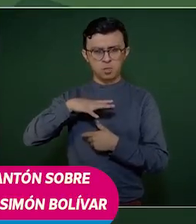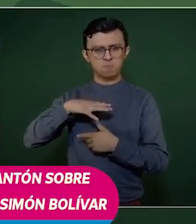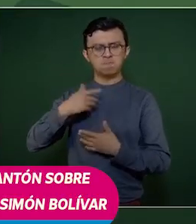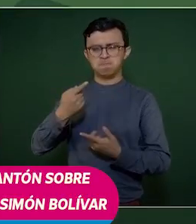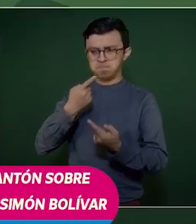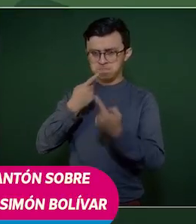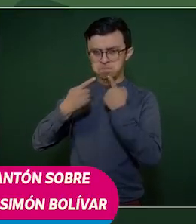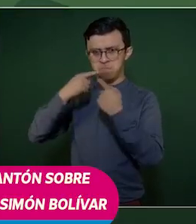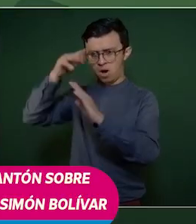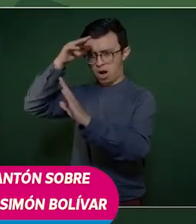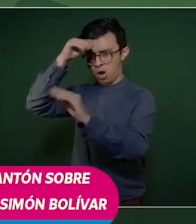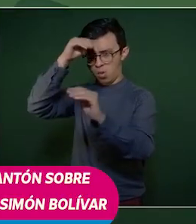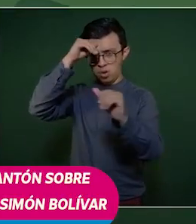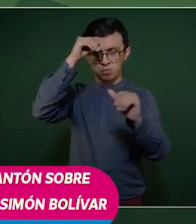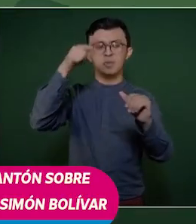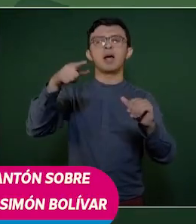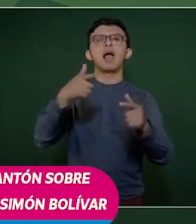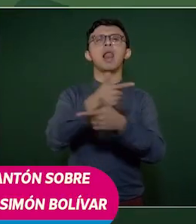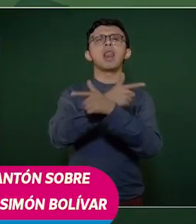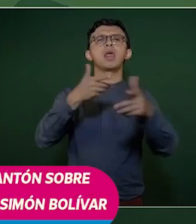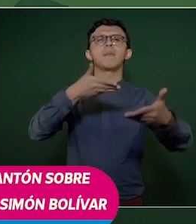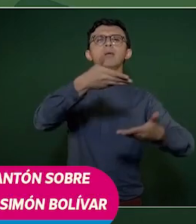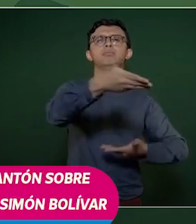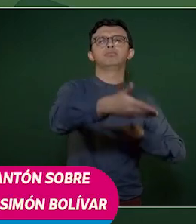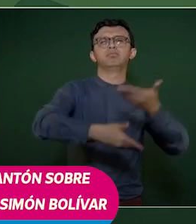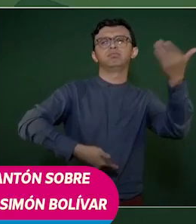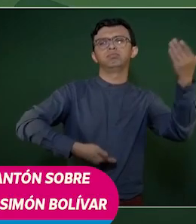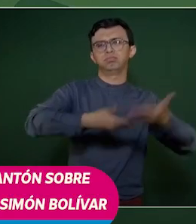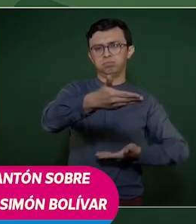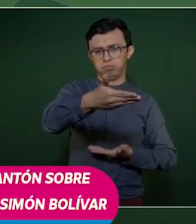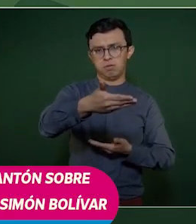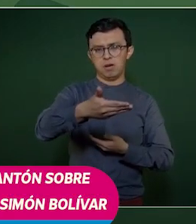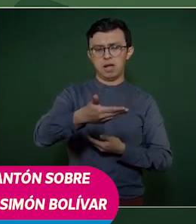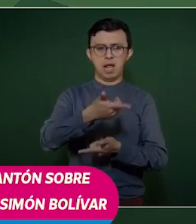de libre comercio, básicamente.